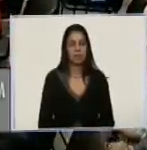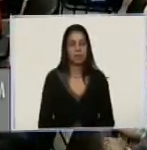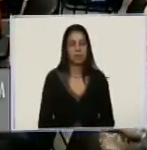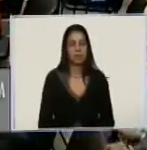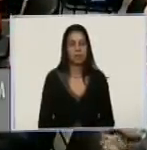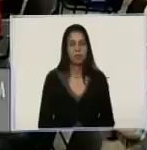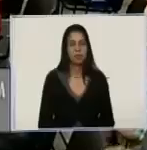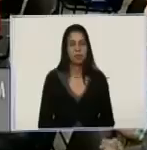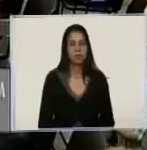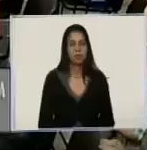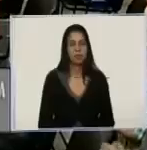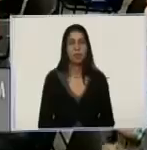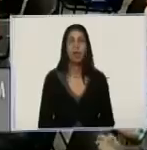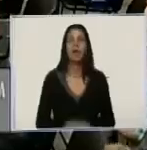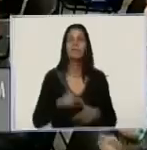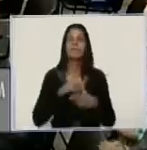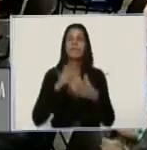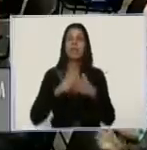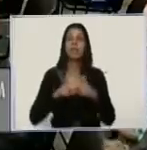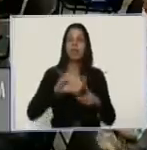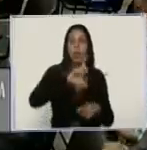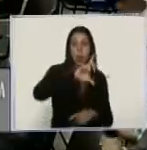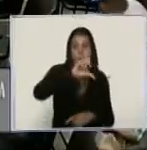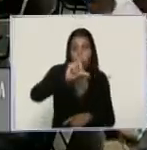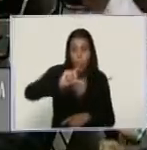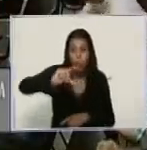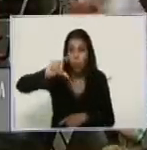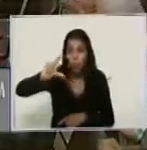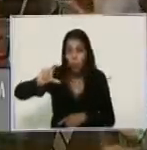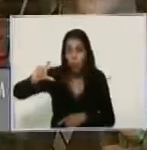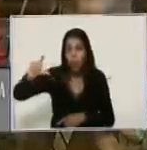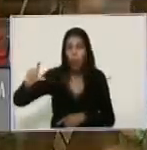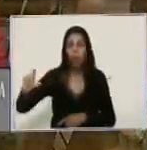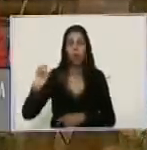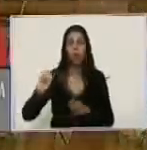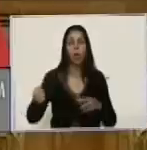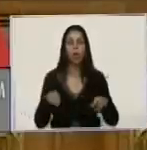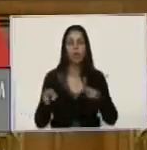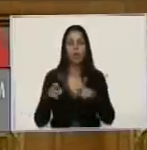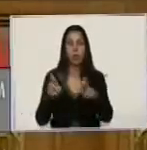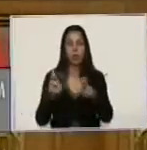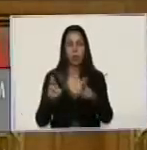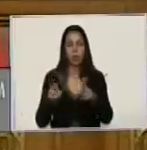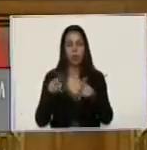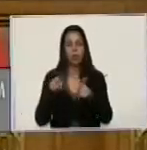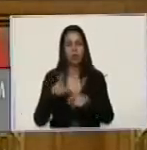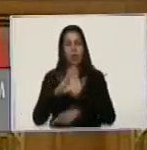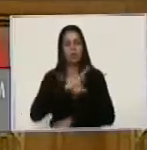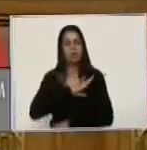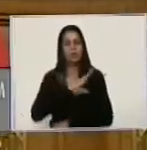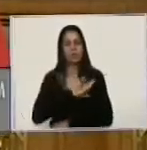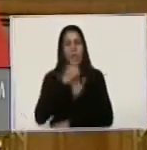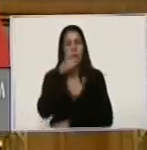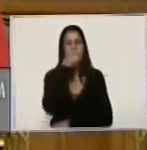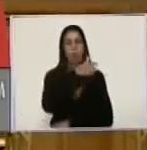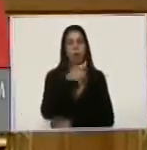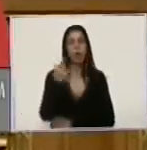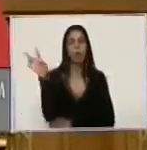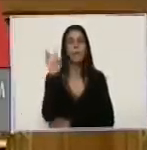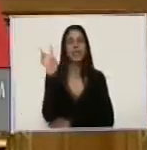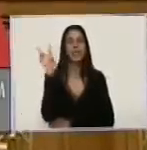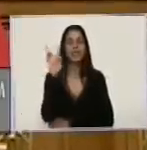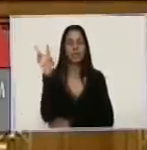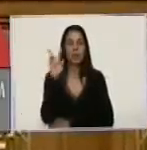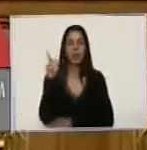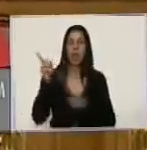O sea, la faja petrolífera del Orinoco, Hugo Chávez Frías, es del pueblo de Venezuela, no